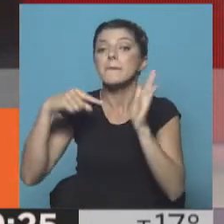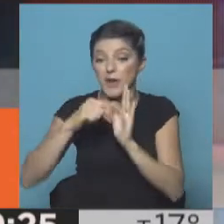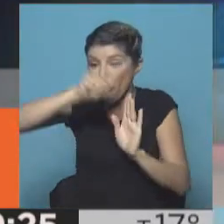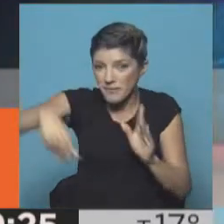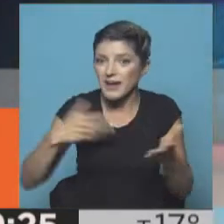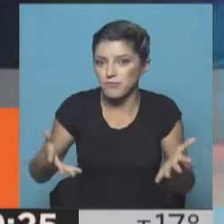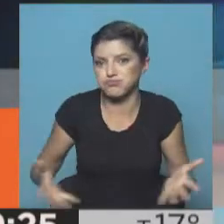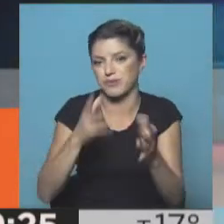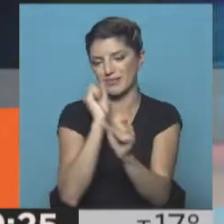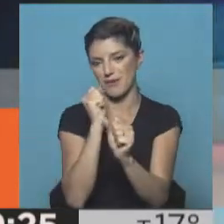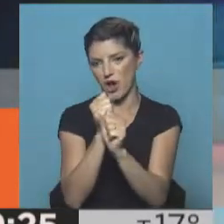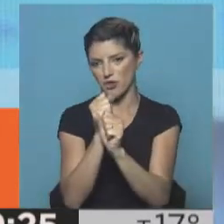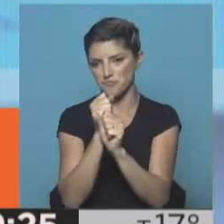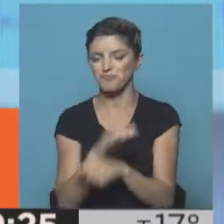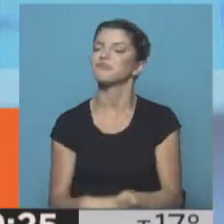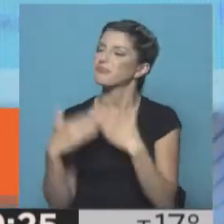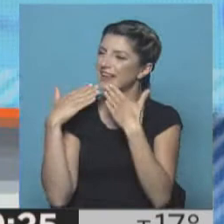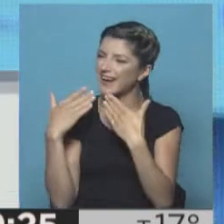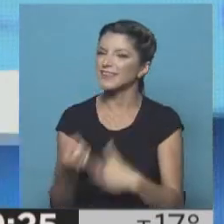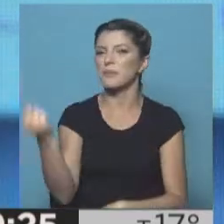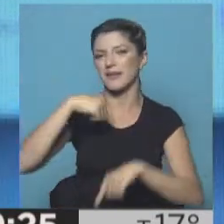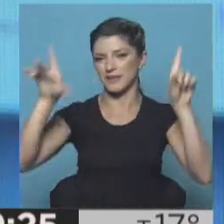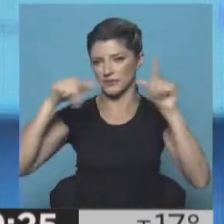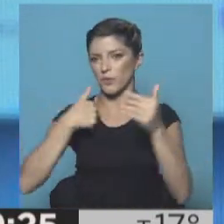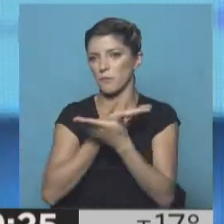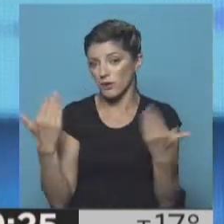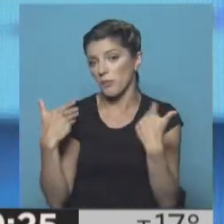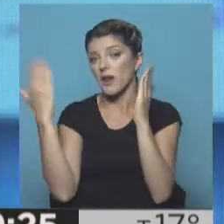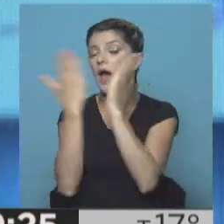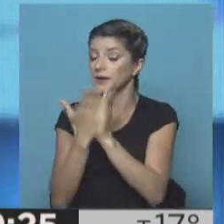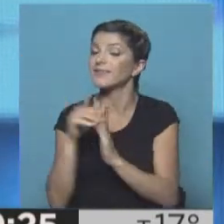Gracias, Daniel Arroyo, por estar en los estudios de la televisión pública analizando estas cifras que realmente duelen.